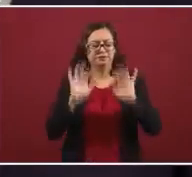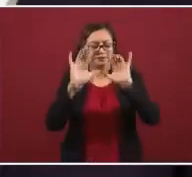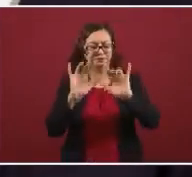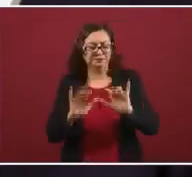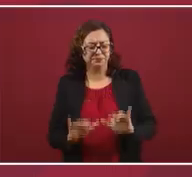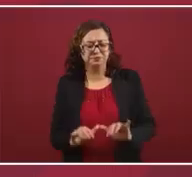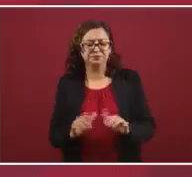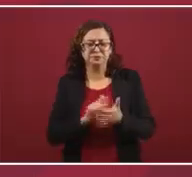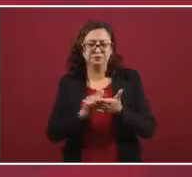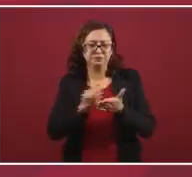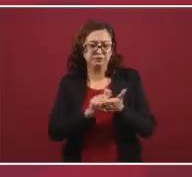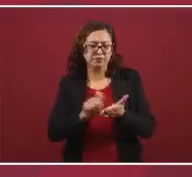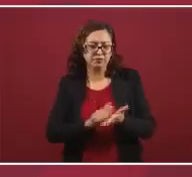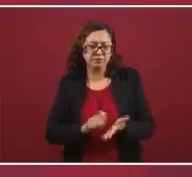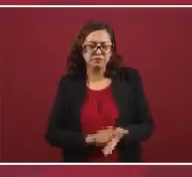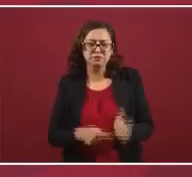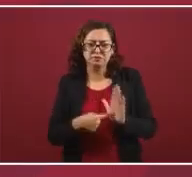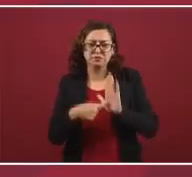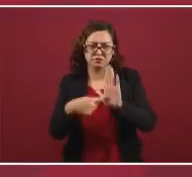y lo puedo probar,